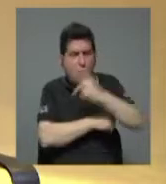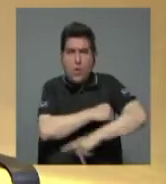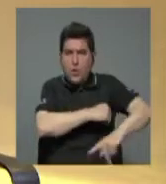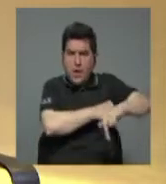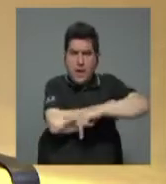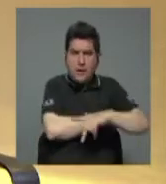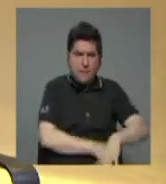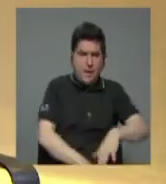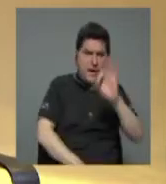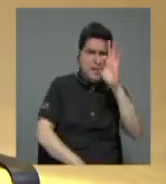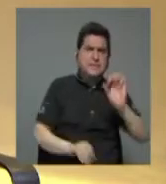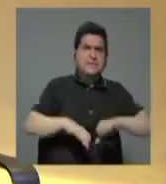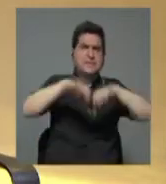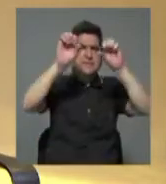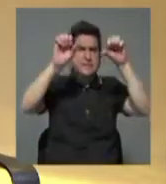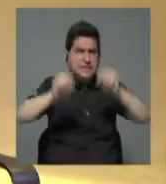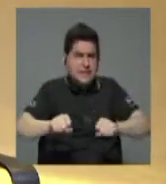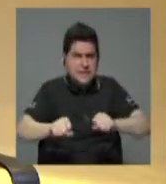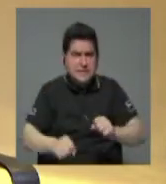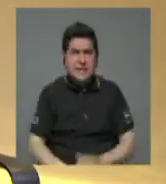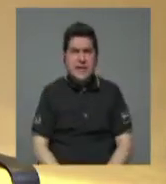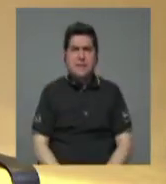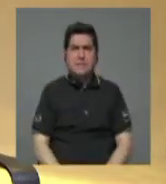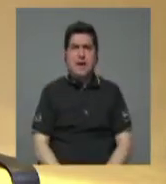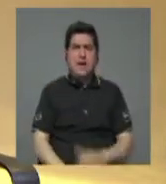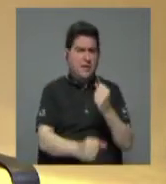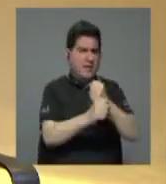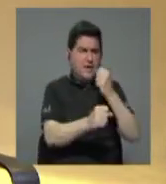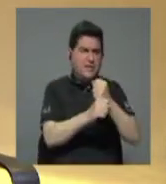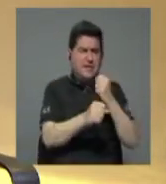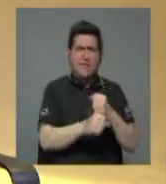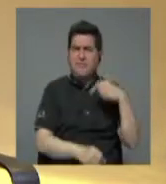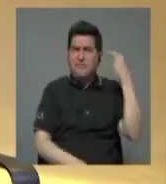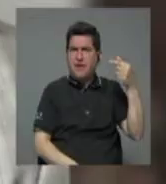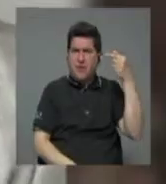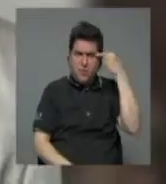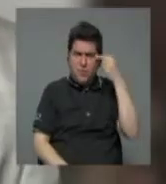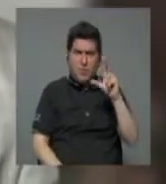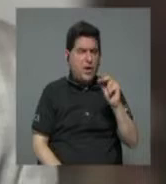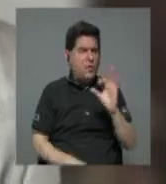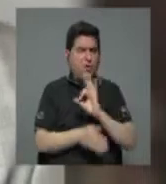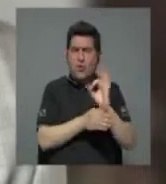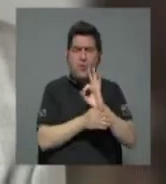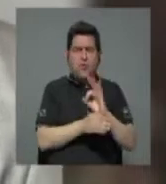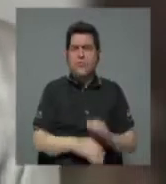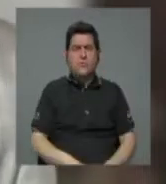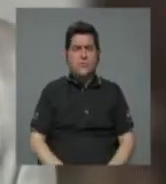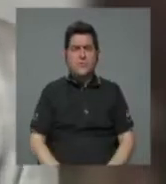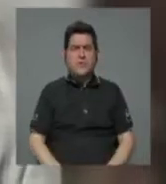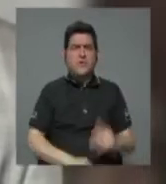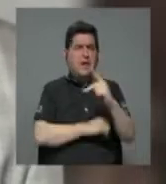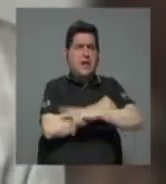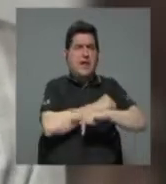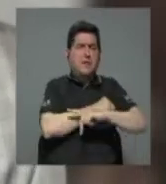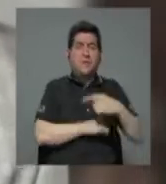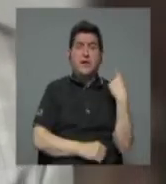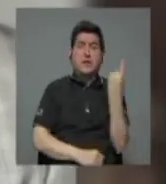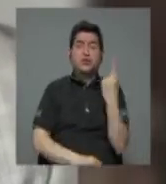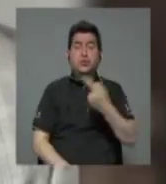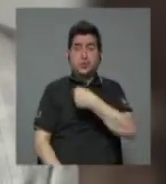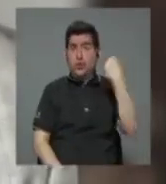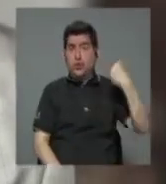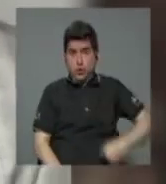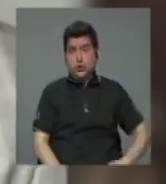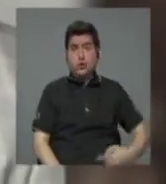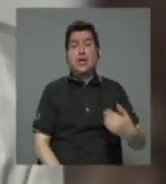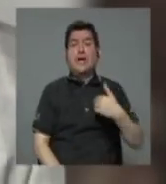encuentra que el sistema operado por el gobierno no era exitoso en ningún país, excepto quizá en los casos de China, donde sí